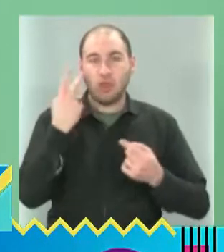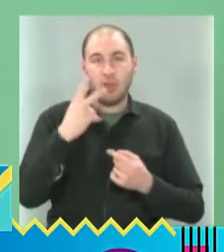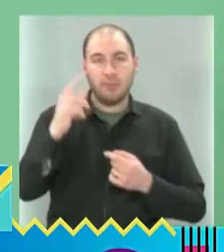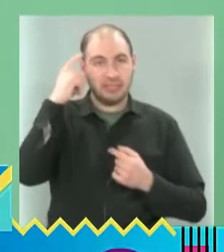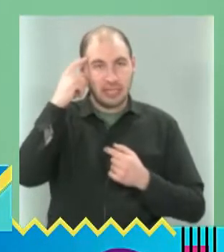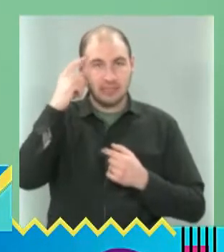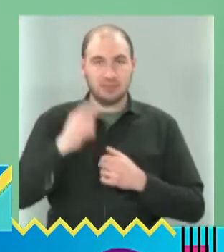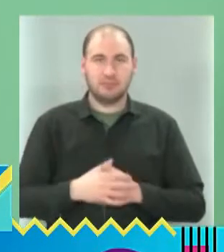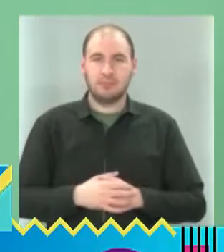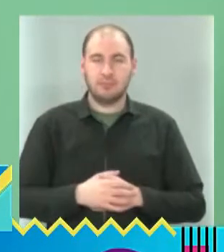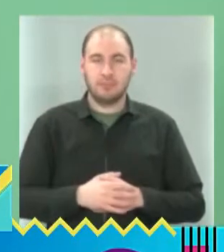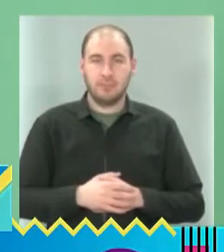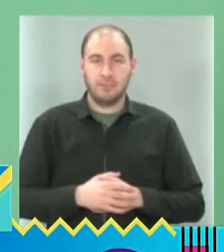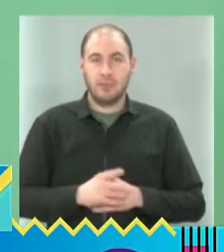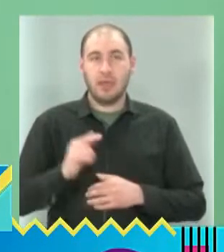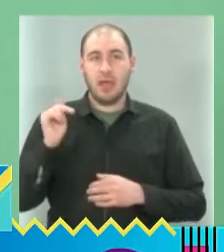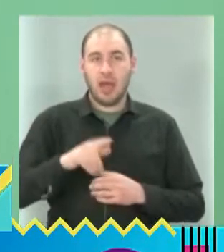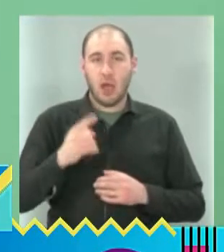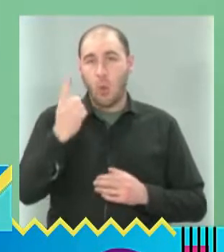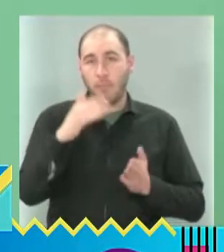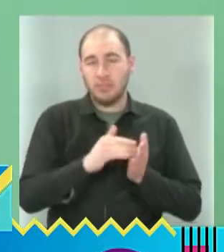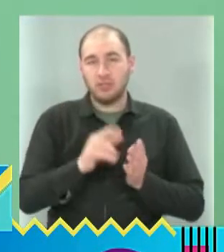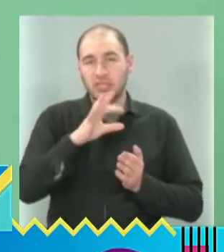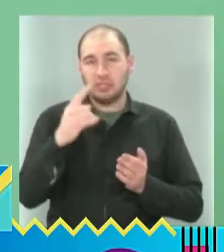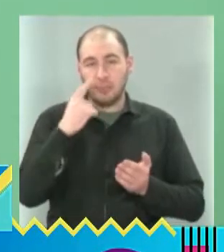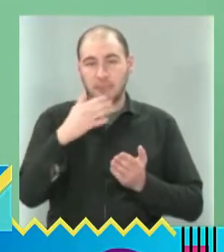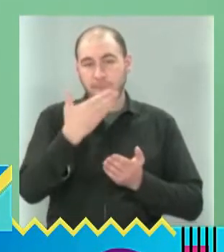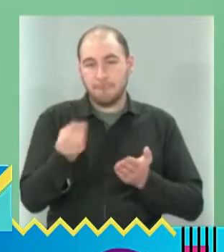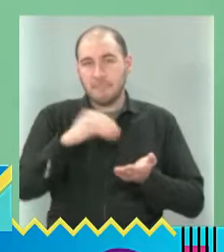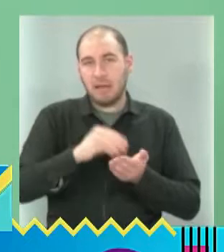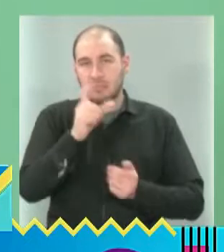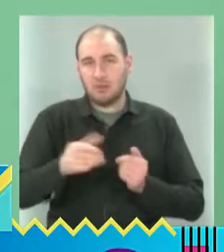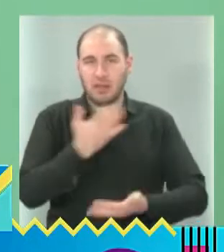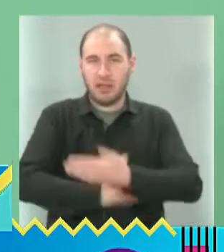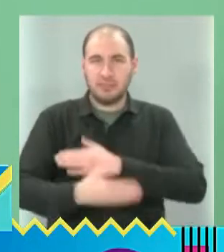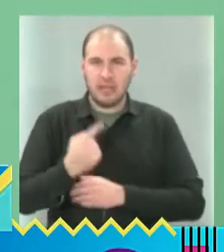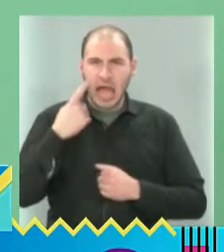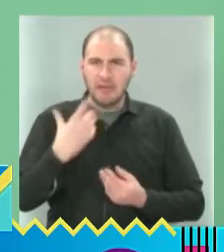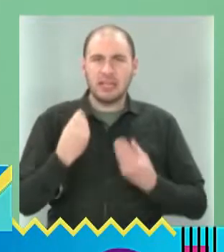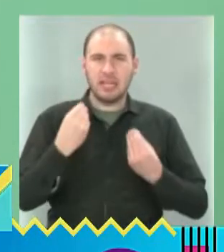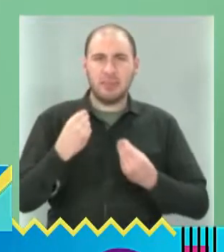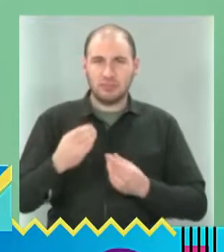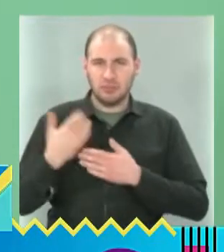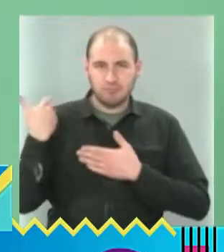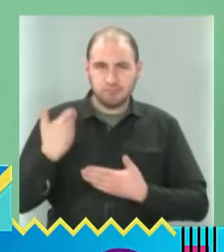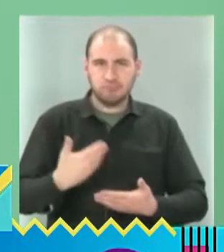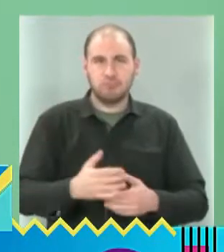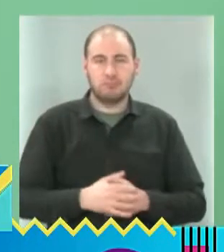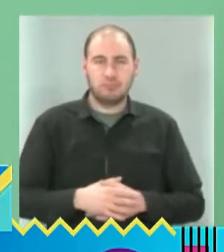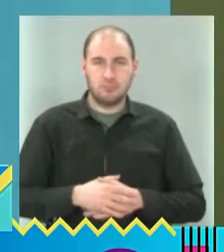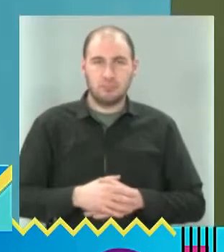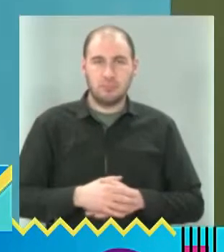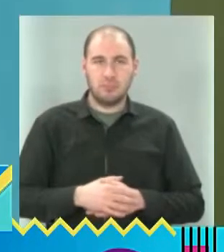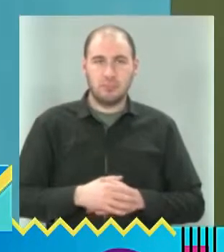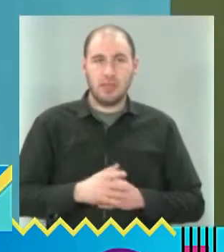2010, donde de alguna forma hay 1,5 millones más de personas con discapacidad, para ver qué es lo que ha sucedido con ese dato. Bien,